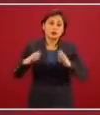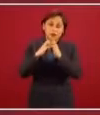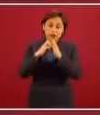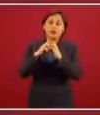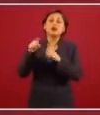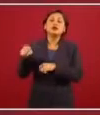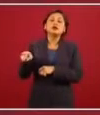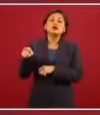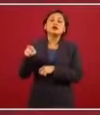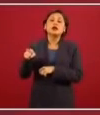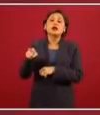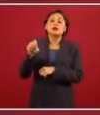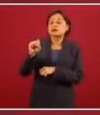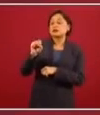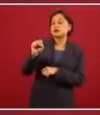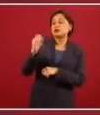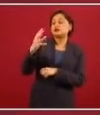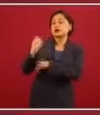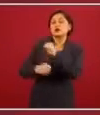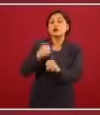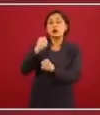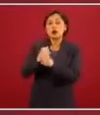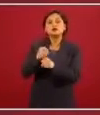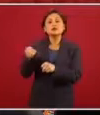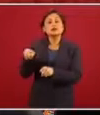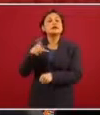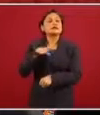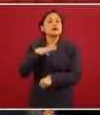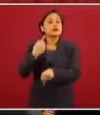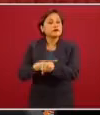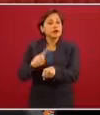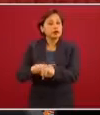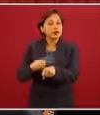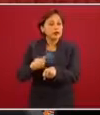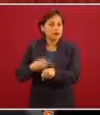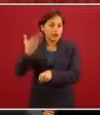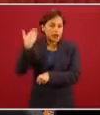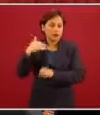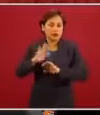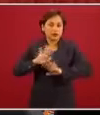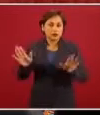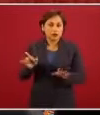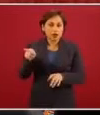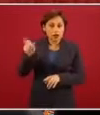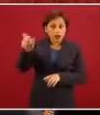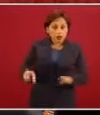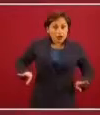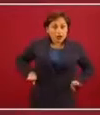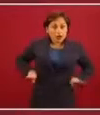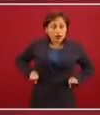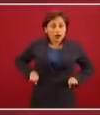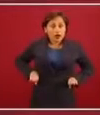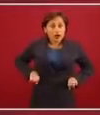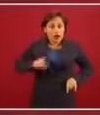o 60 años que tenga y que padezca alguna enfermedad crónica. Desde luego no sería nada recomendable que esa persona esté